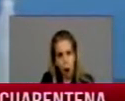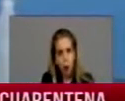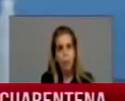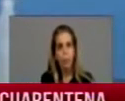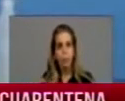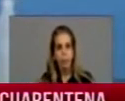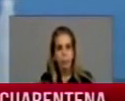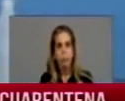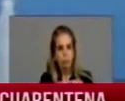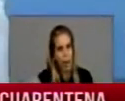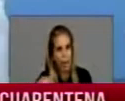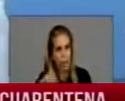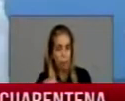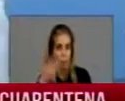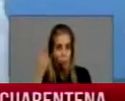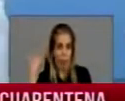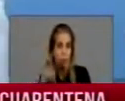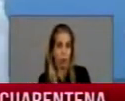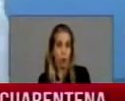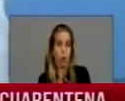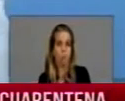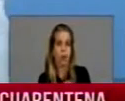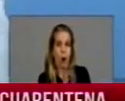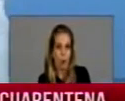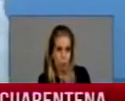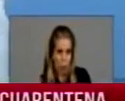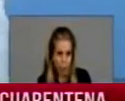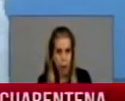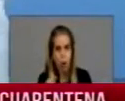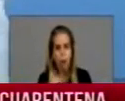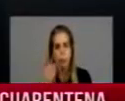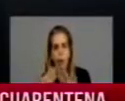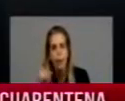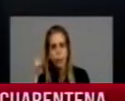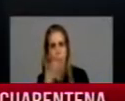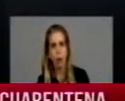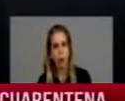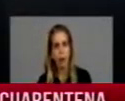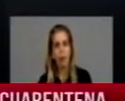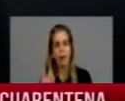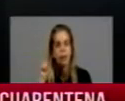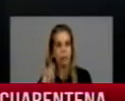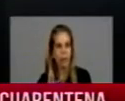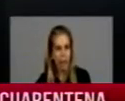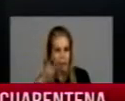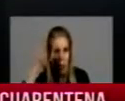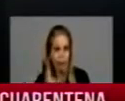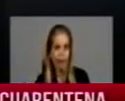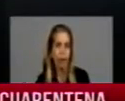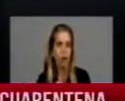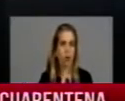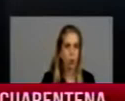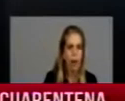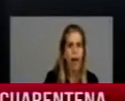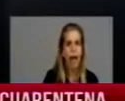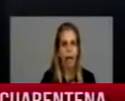siendo resultados alentadores. Hoy hablando con el gobernador de Santiago del Estero y con el gobernador de Tucumán y también con el